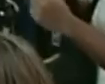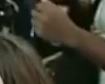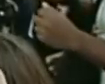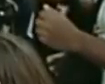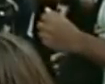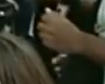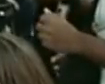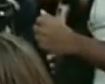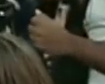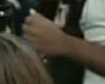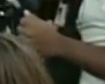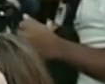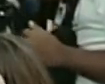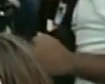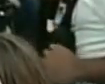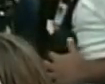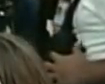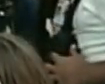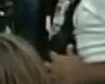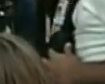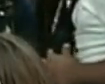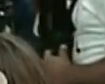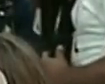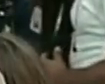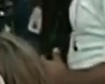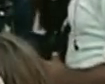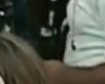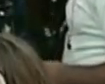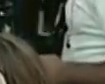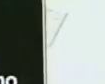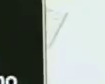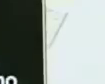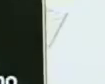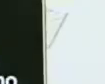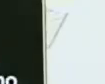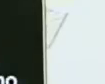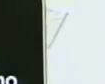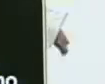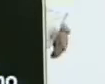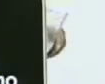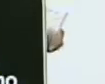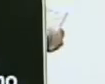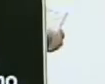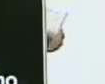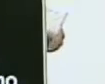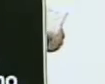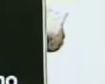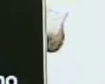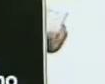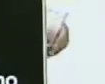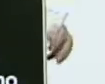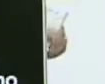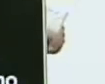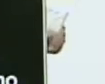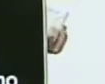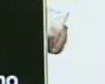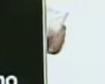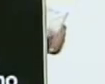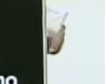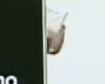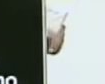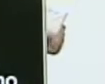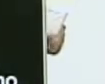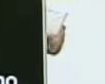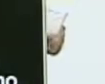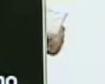hoy, bueno, han participado en unas importantes mesas de trabajo. Adelante. Muy buenos días. En efecto, en la mañana de hoy hemos tenido